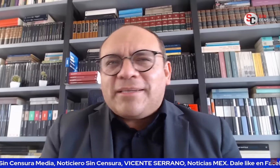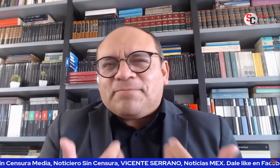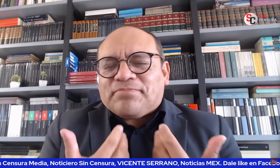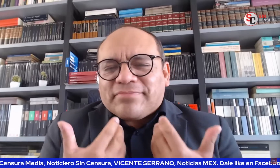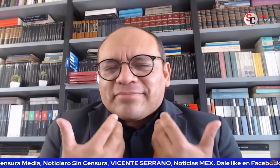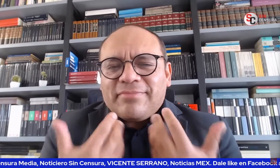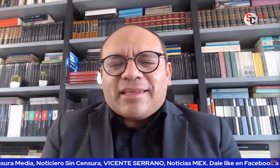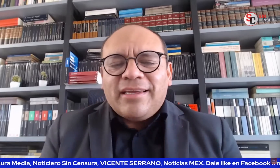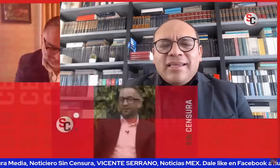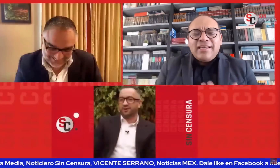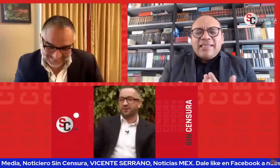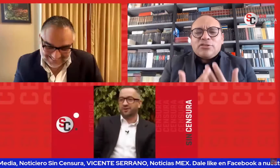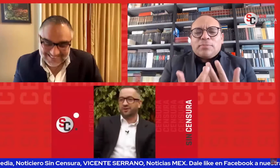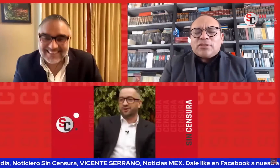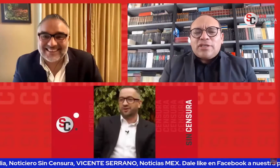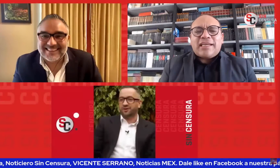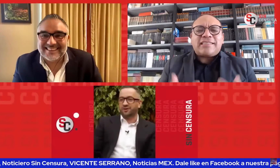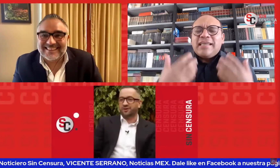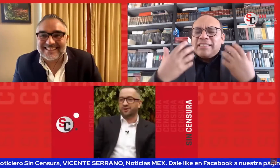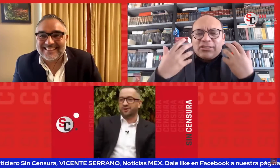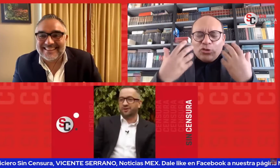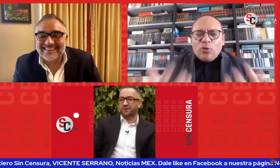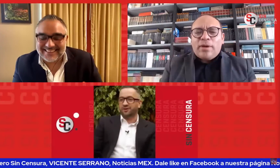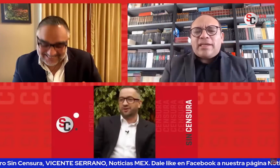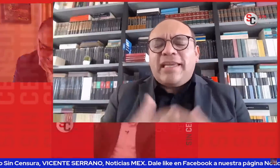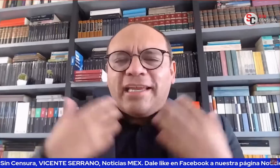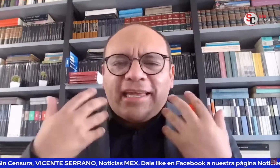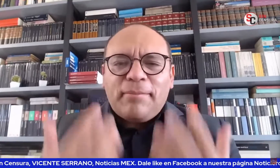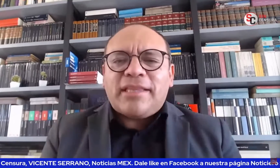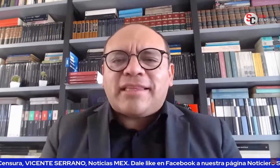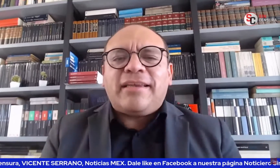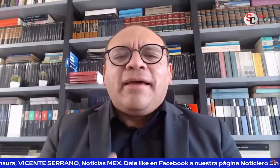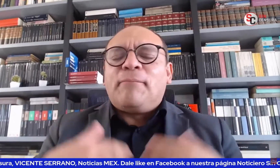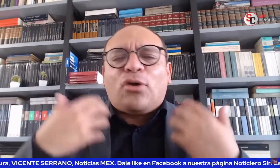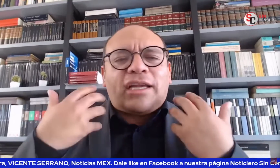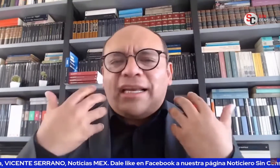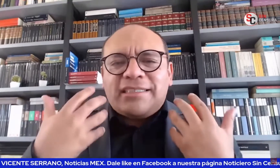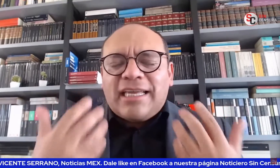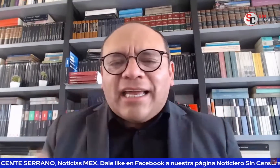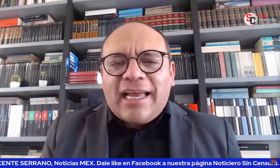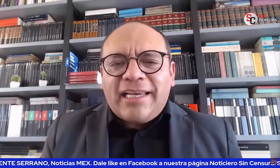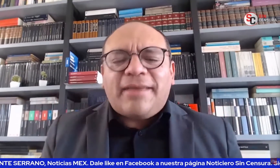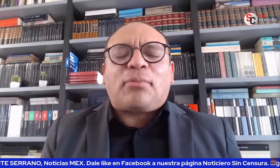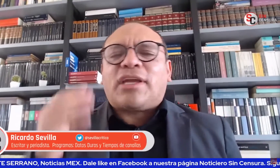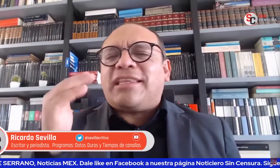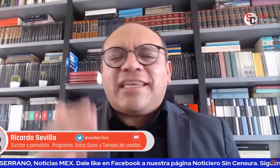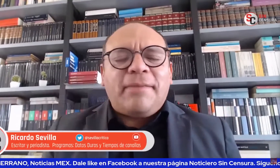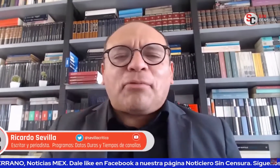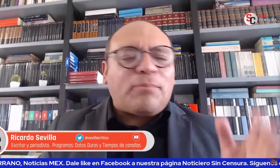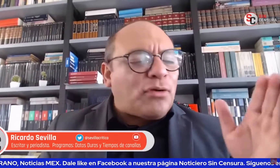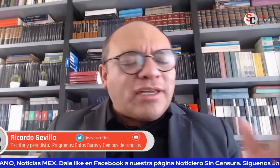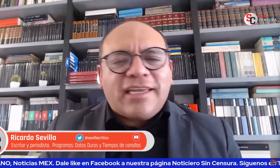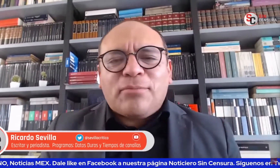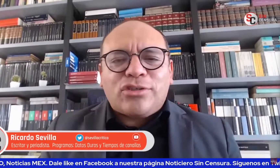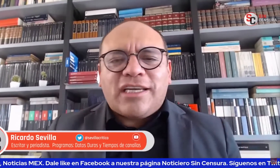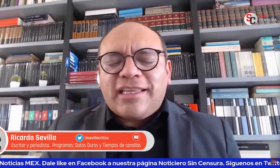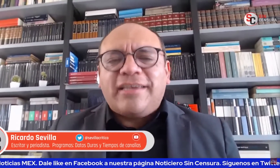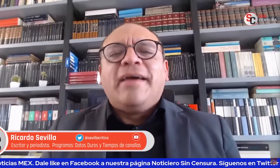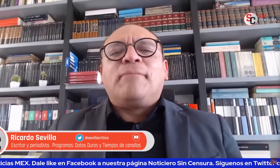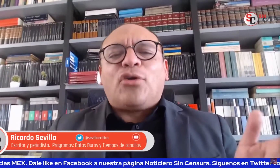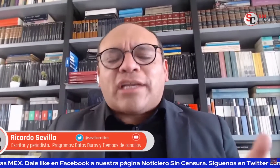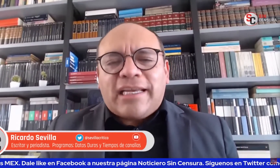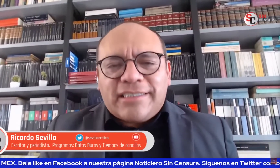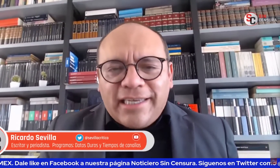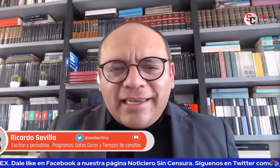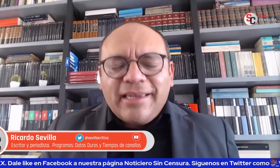pendejo. Estos personajes suben, incrementan porque les da la gana, porque diría el propio Guillermo